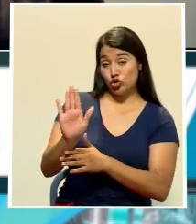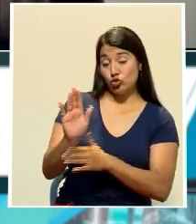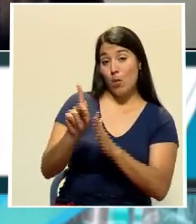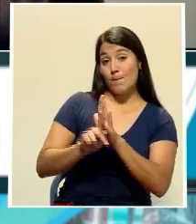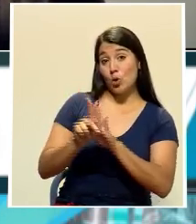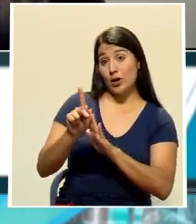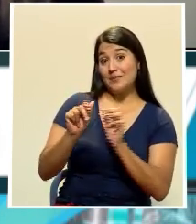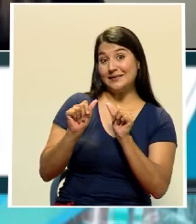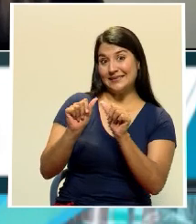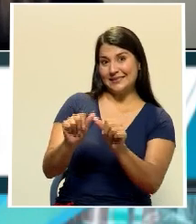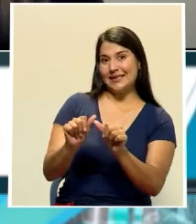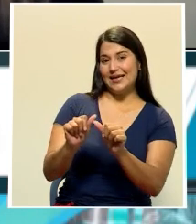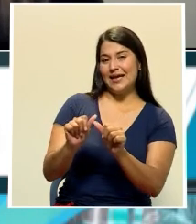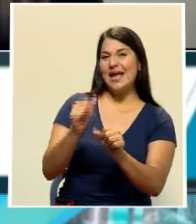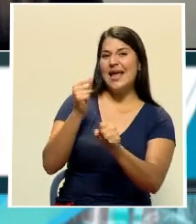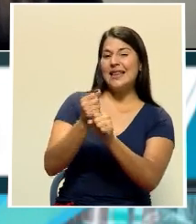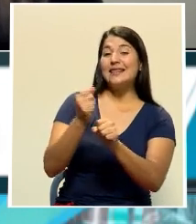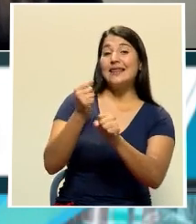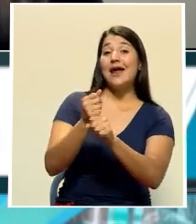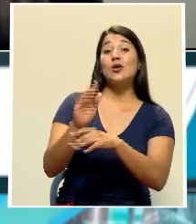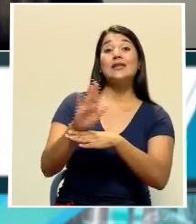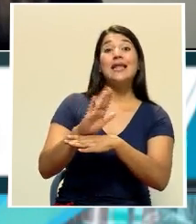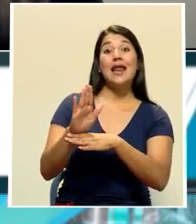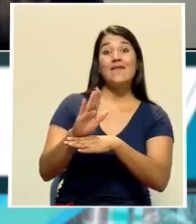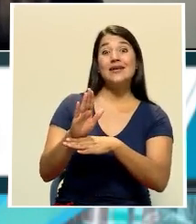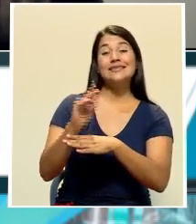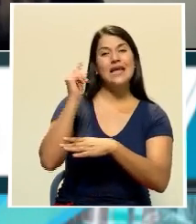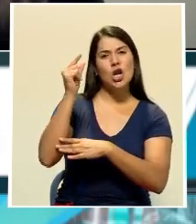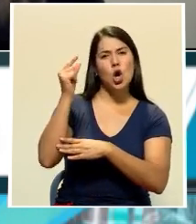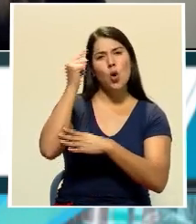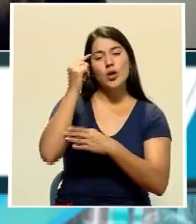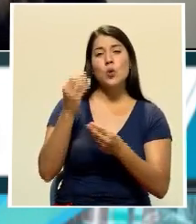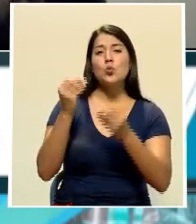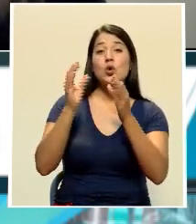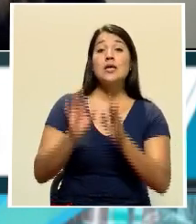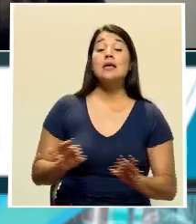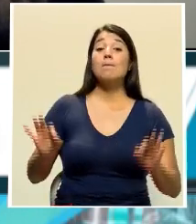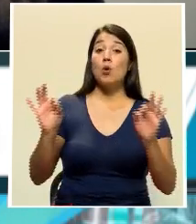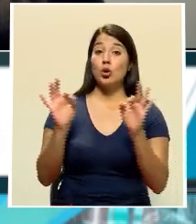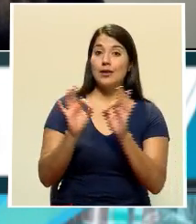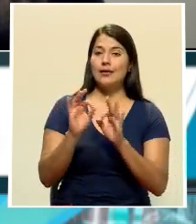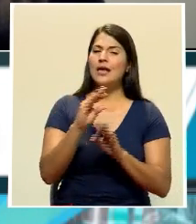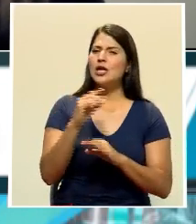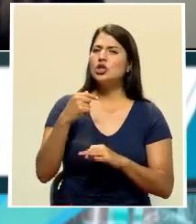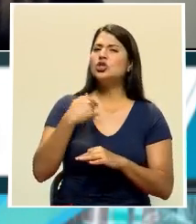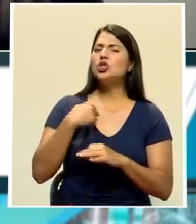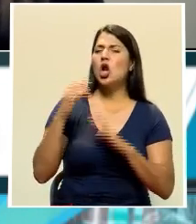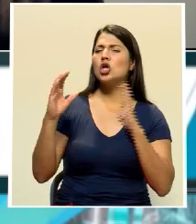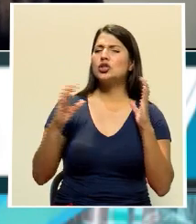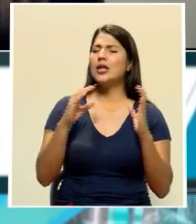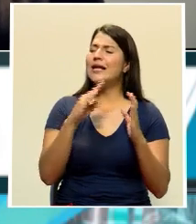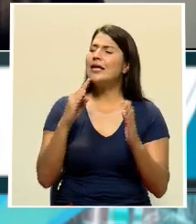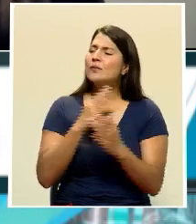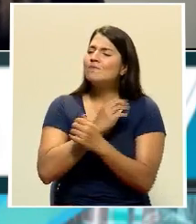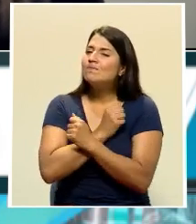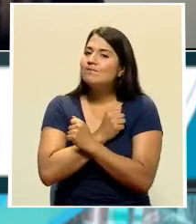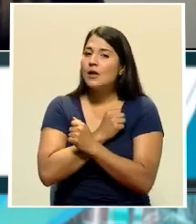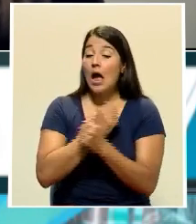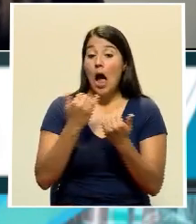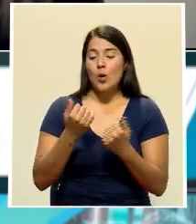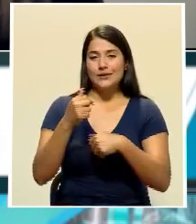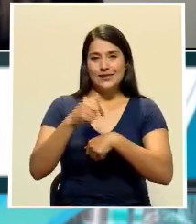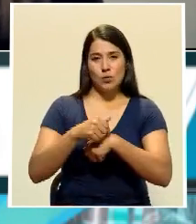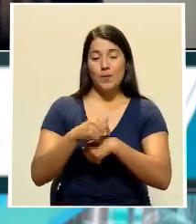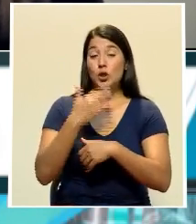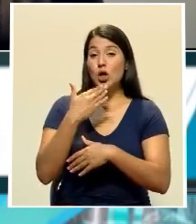público. Adelante. El trabajo de la televisión estatal es fundamental y yo lo celebro y lo valoro en este